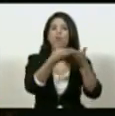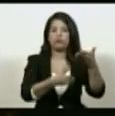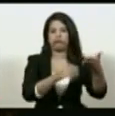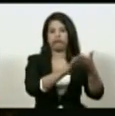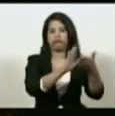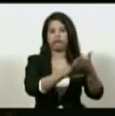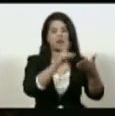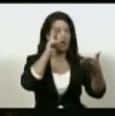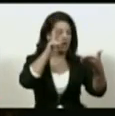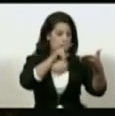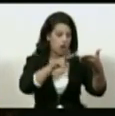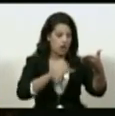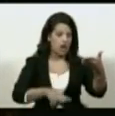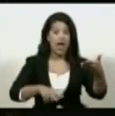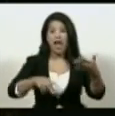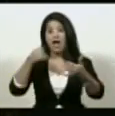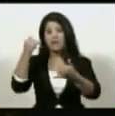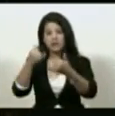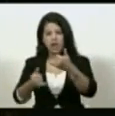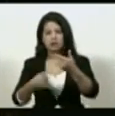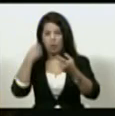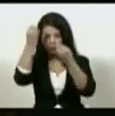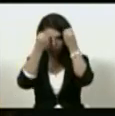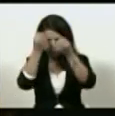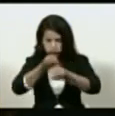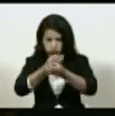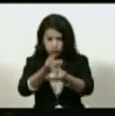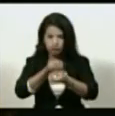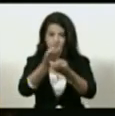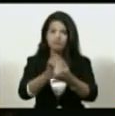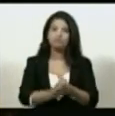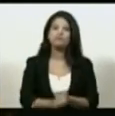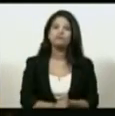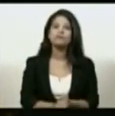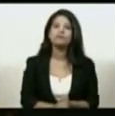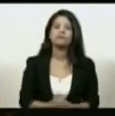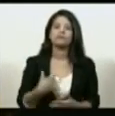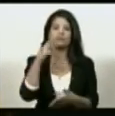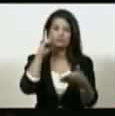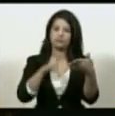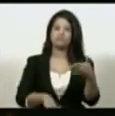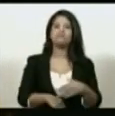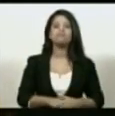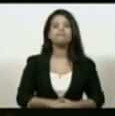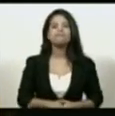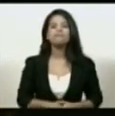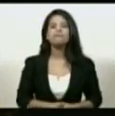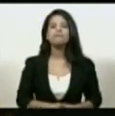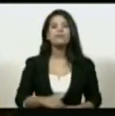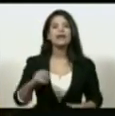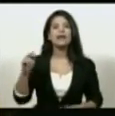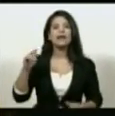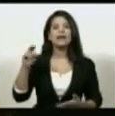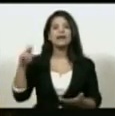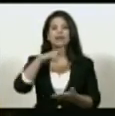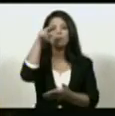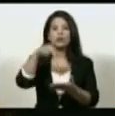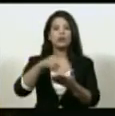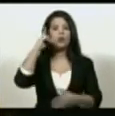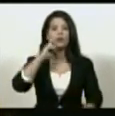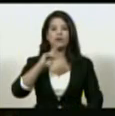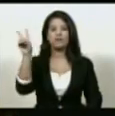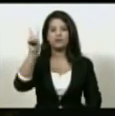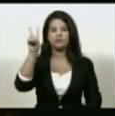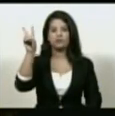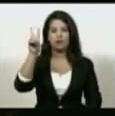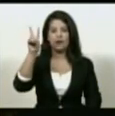unos comentarios adicionales. La lectura del comunicado es el siguiente. Comunicado República Bolivariana de Venezuela,